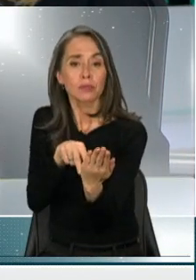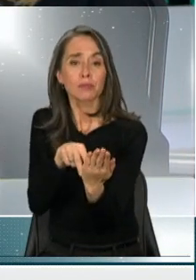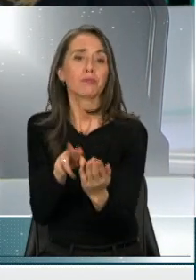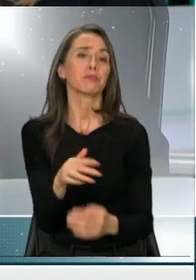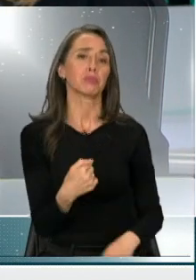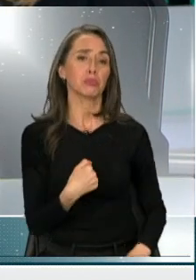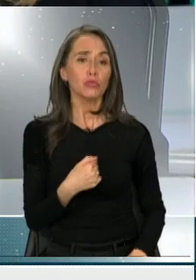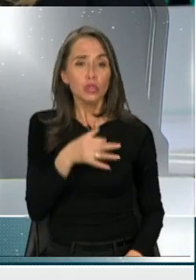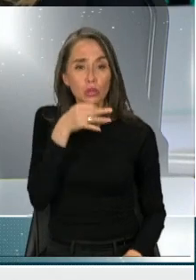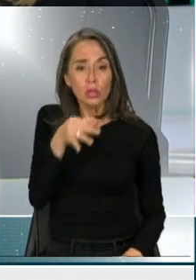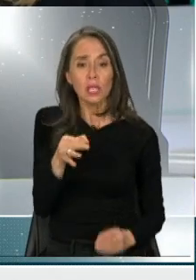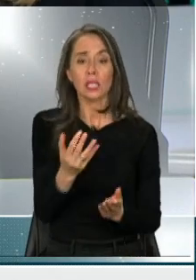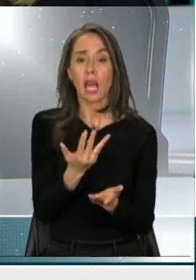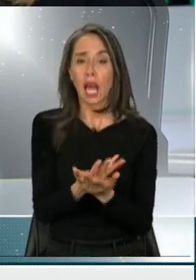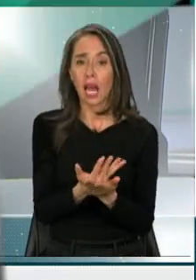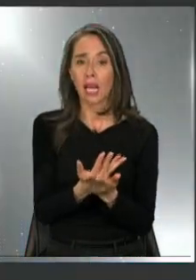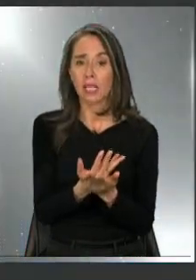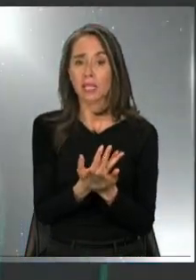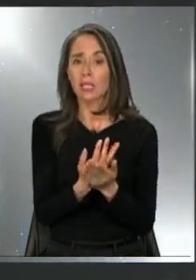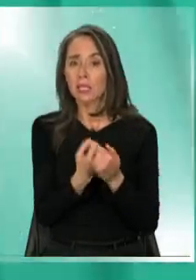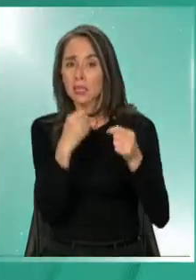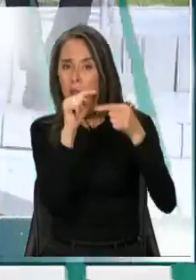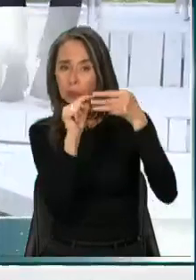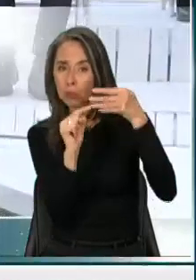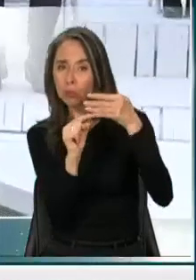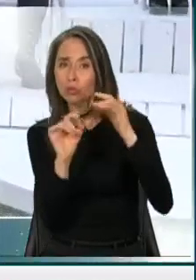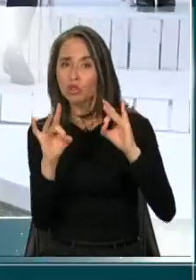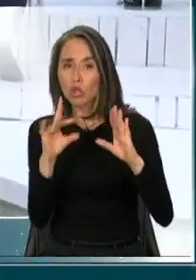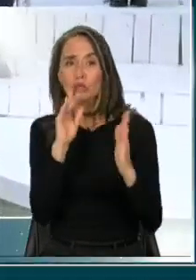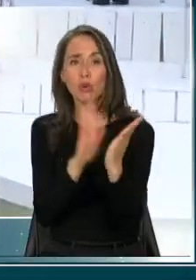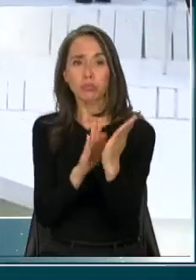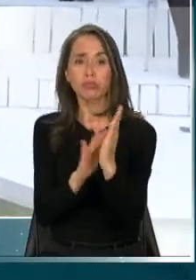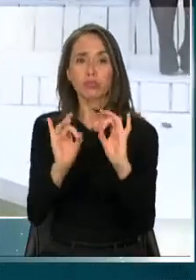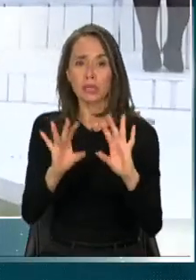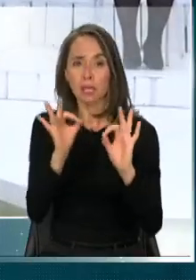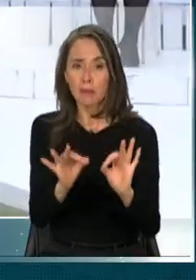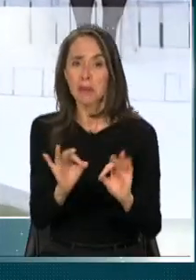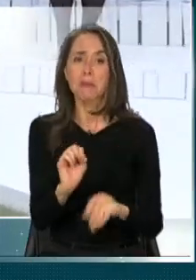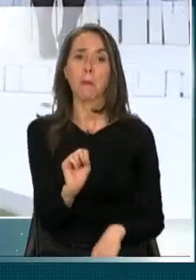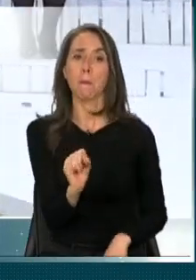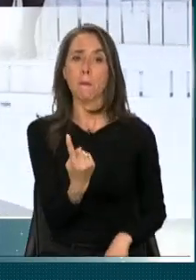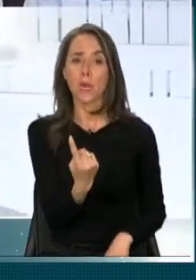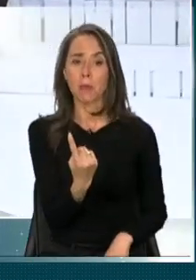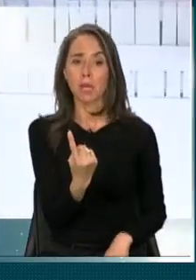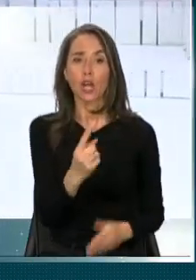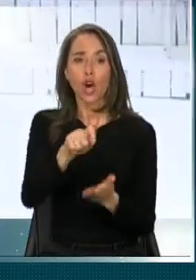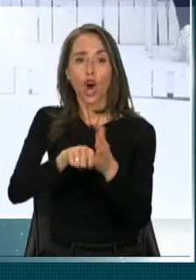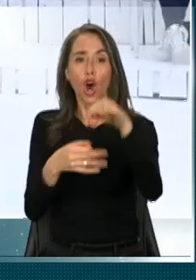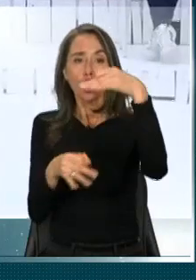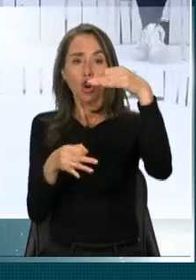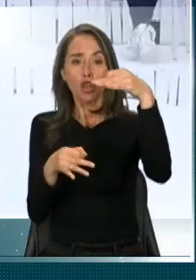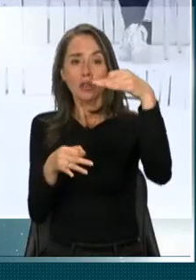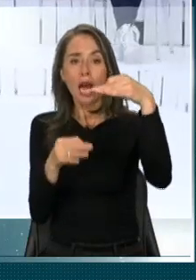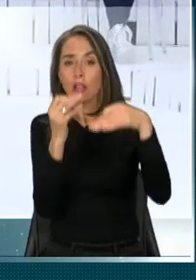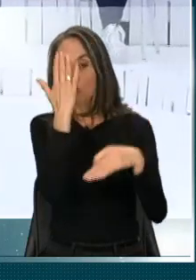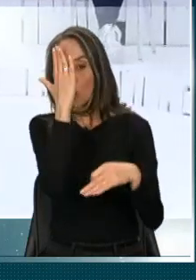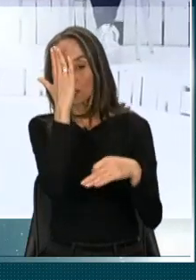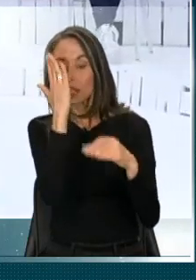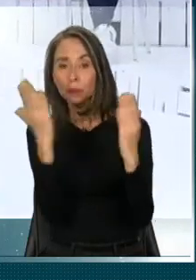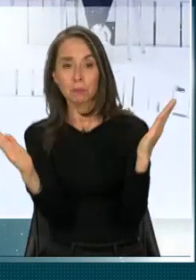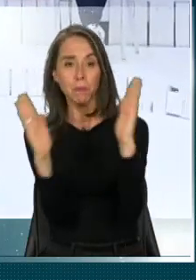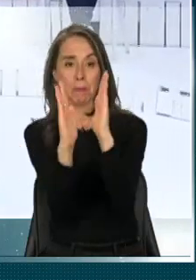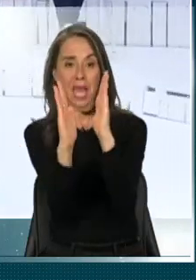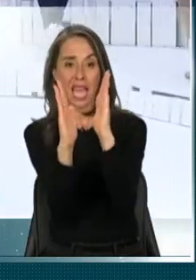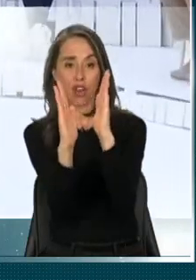yo diría que hay un que hay varios hecho que están suficientemente establecidos el primero es que el contrato espejo del que finalmente